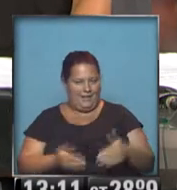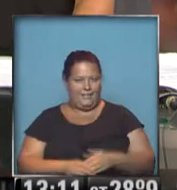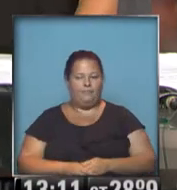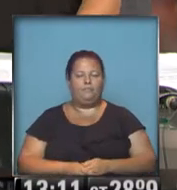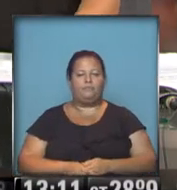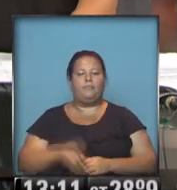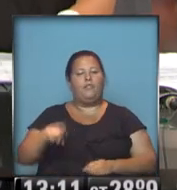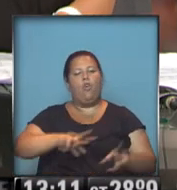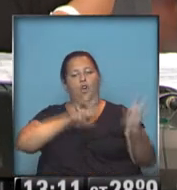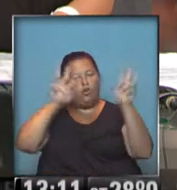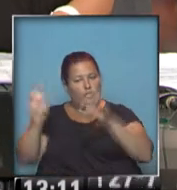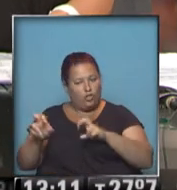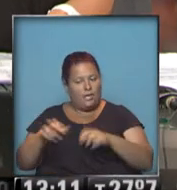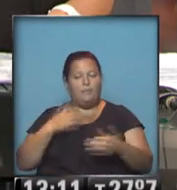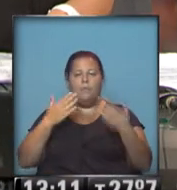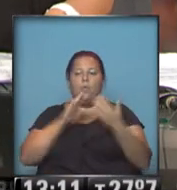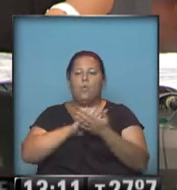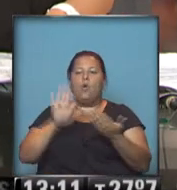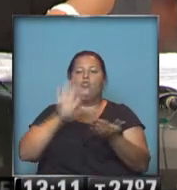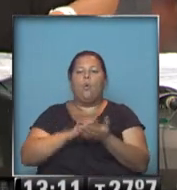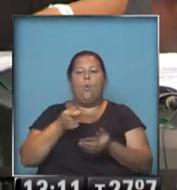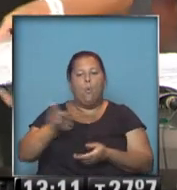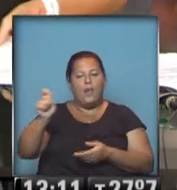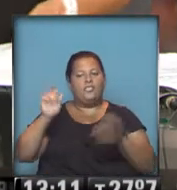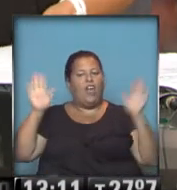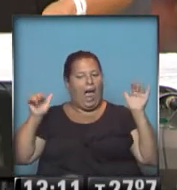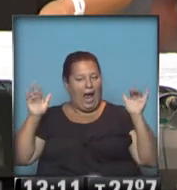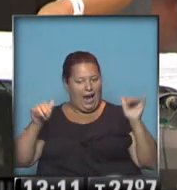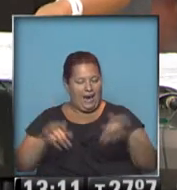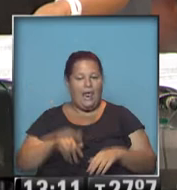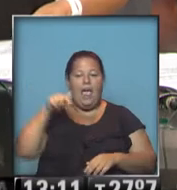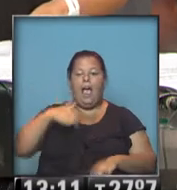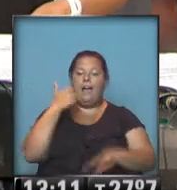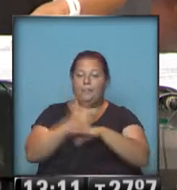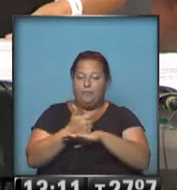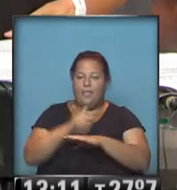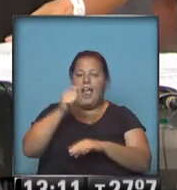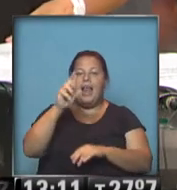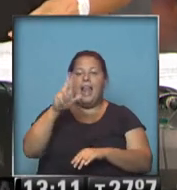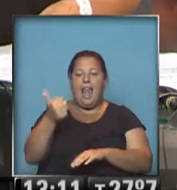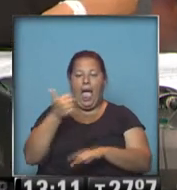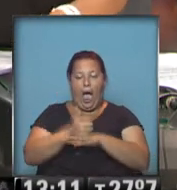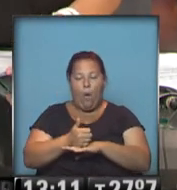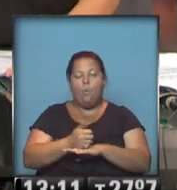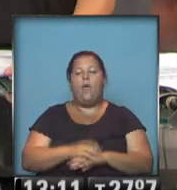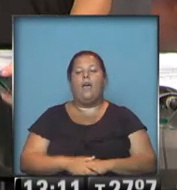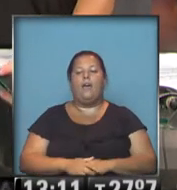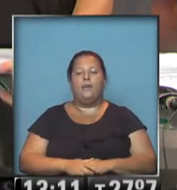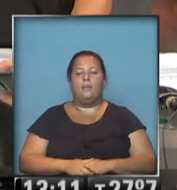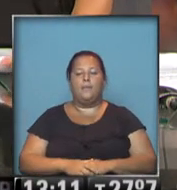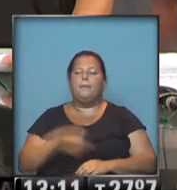vamos a cambiar de tema nueva audiencia en el juicio por el crimen de ángeles rusos estamos en vivo está trabajando laura maiocchi tenemos que